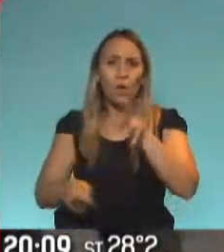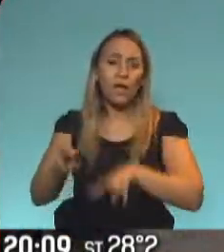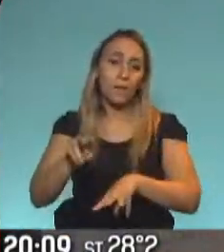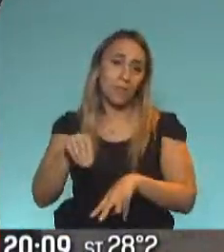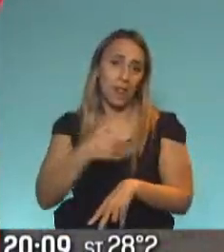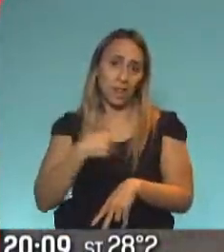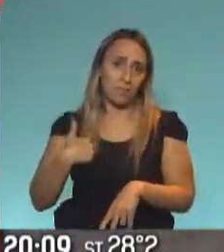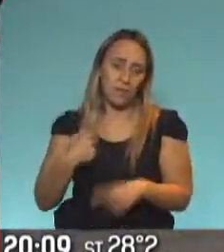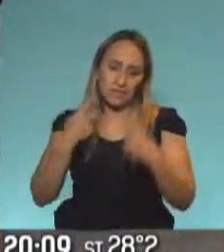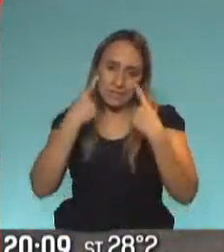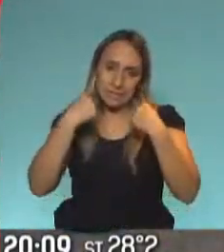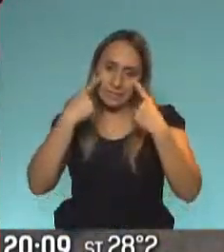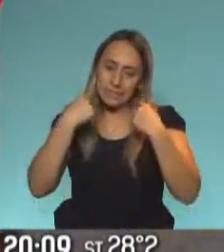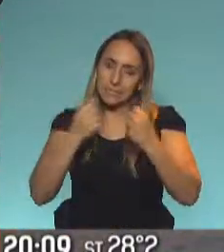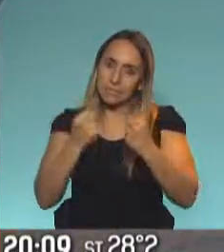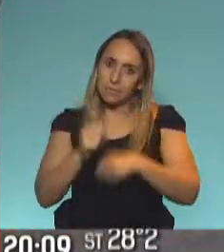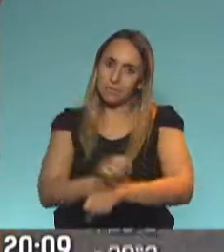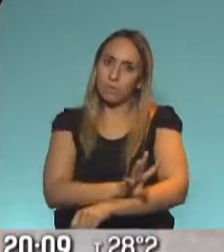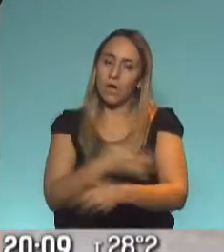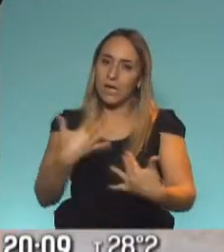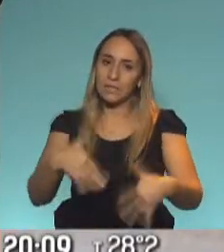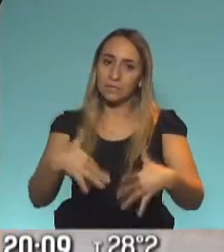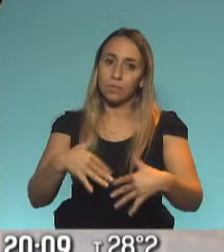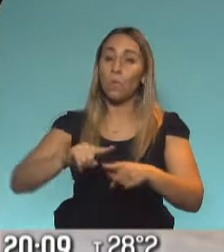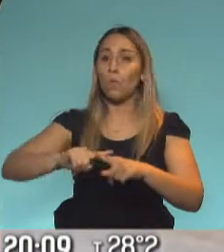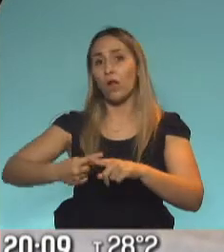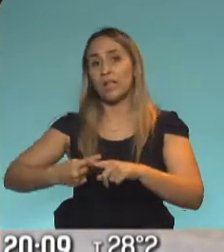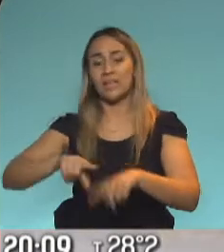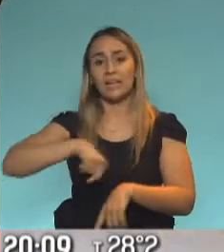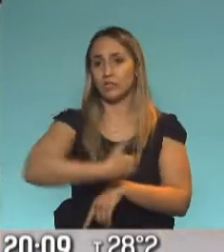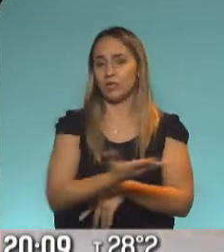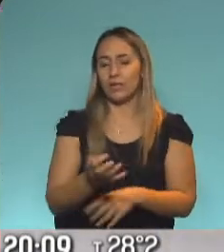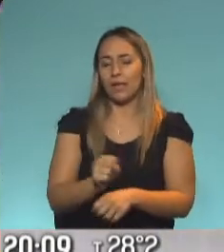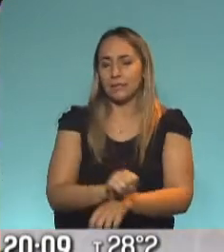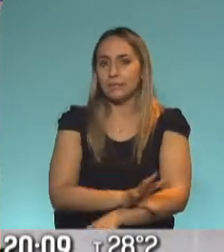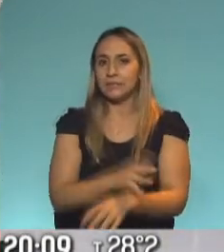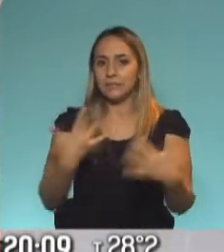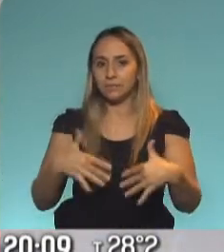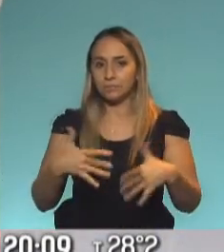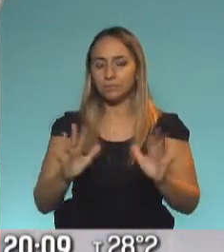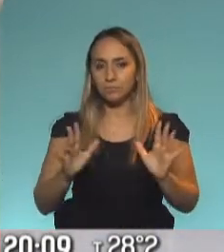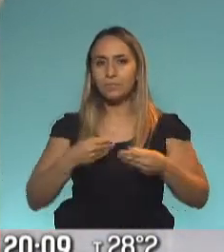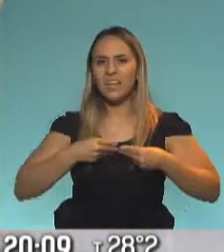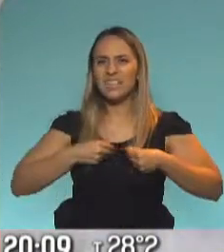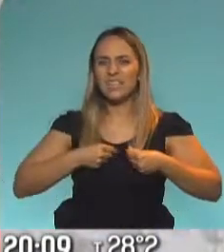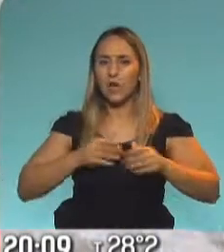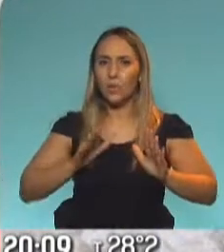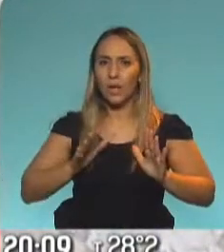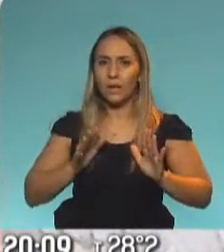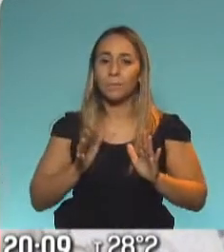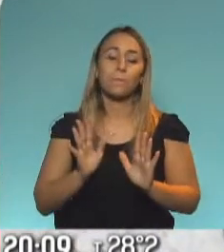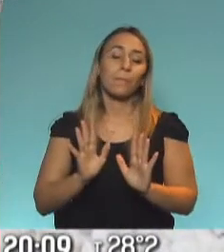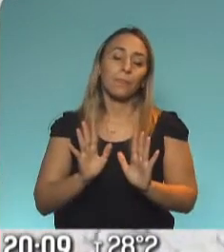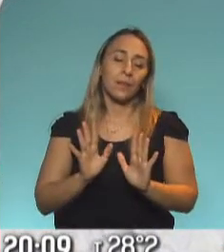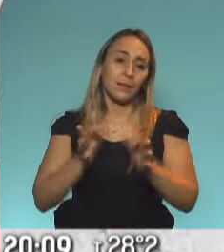madre sensibilizó a la sociedad, a la política naturalmente también, pero a la sociedad, que en definitiva